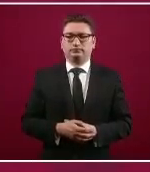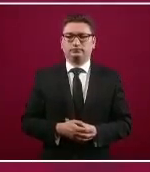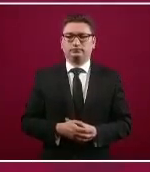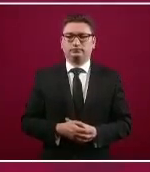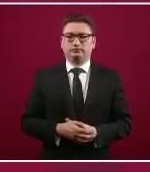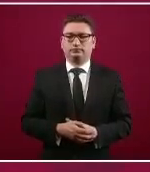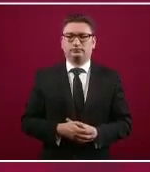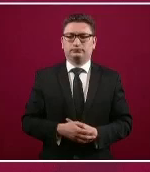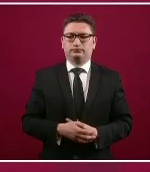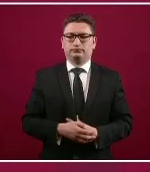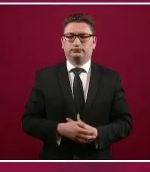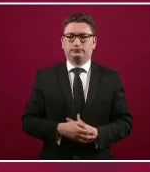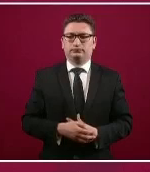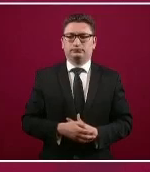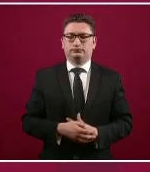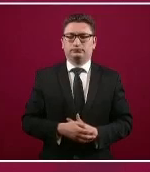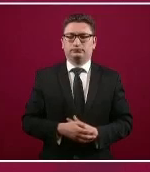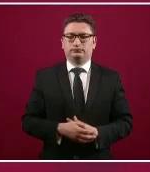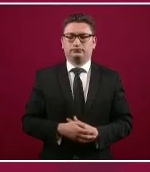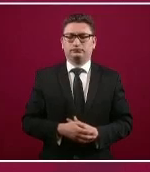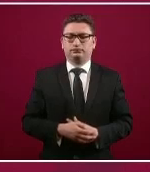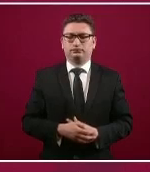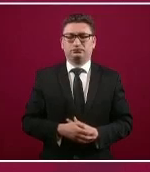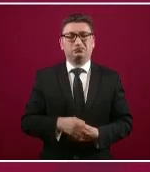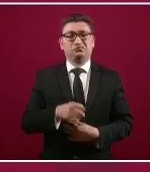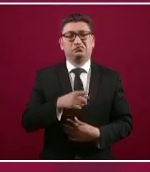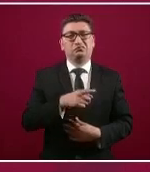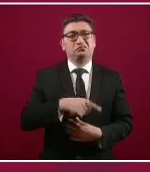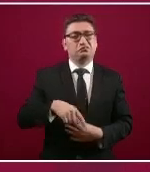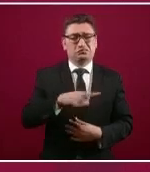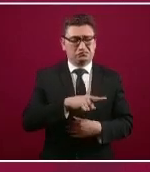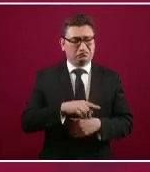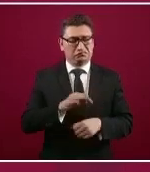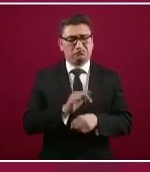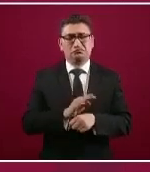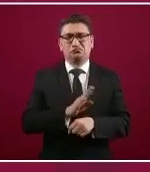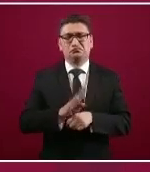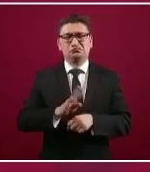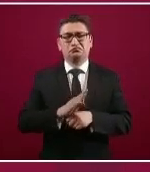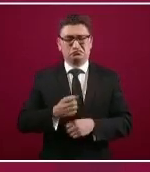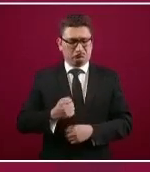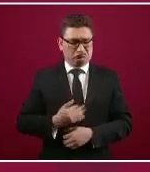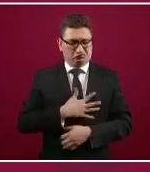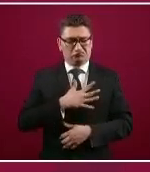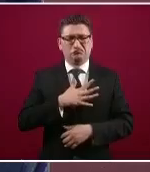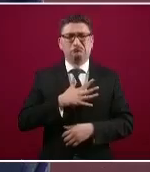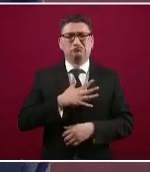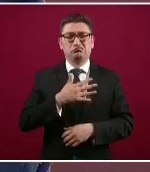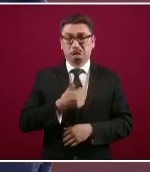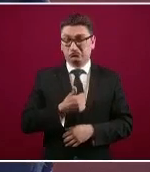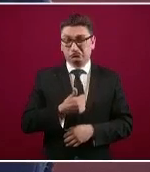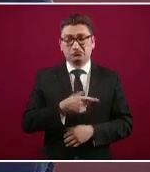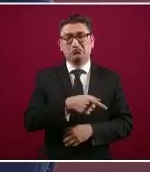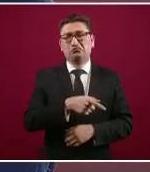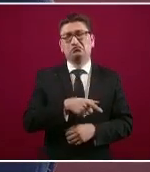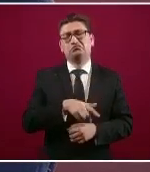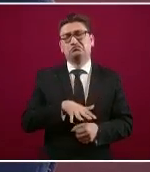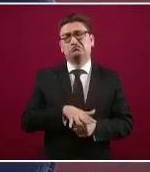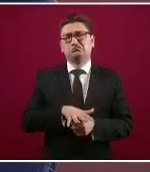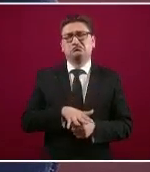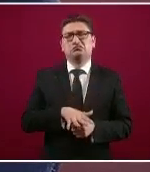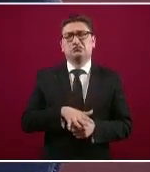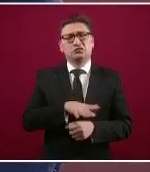con los mínimos de bienestar que se necesitan para